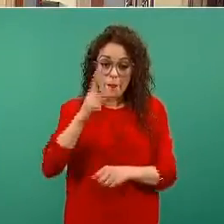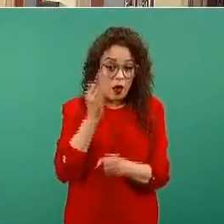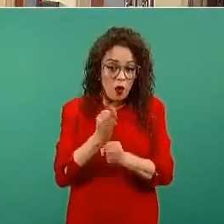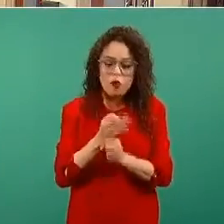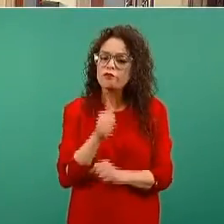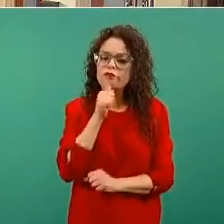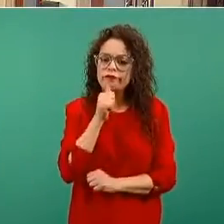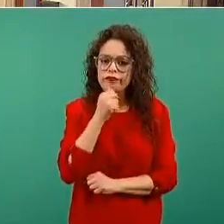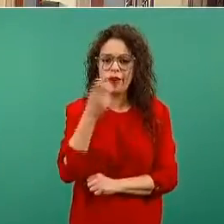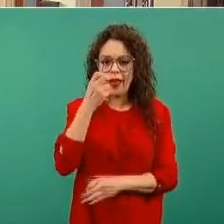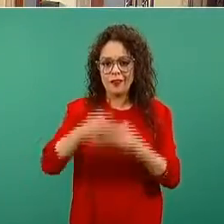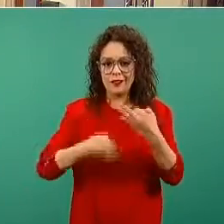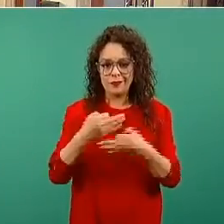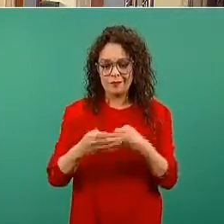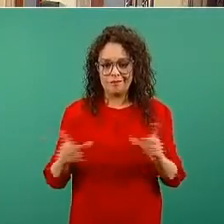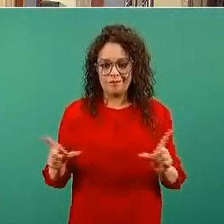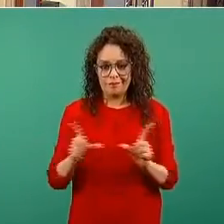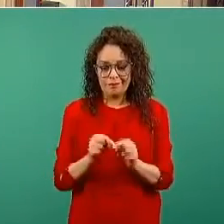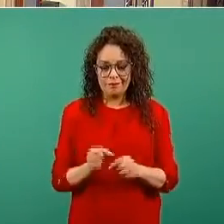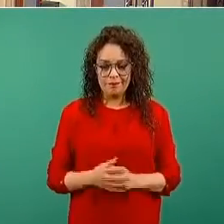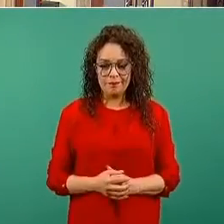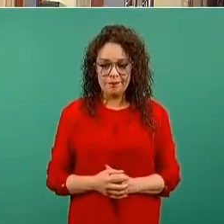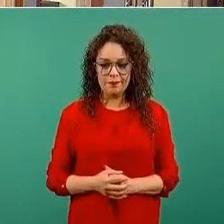la actualización para esta noche.